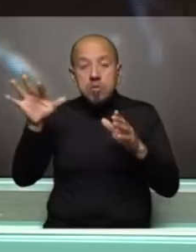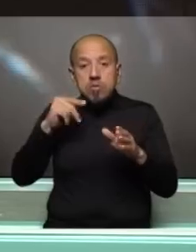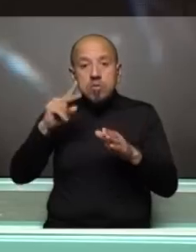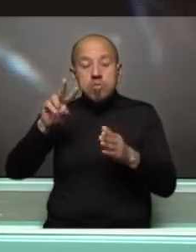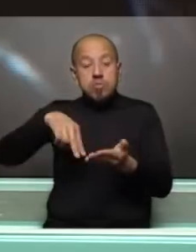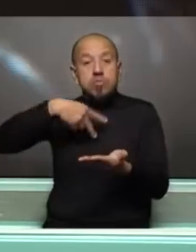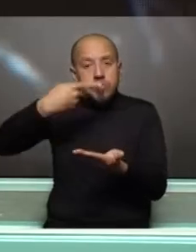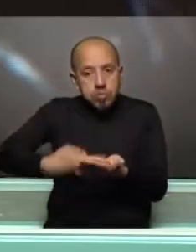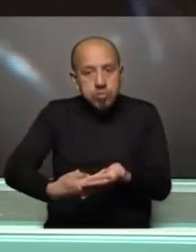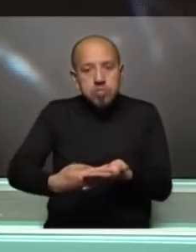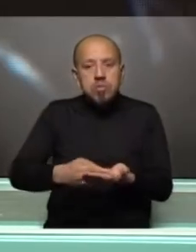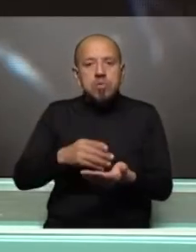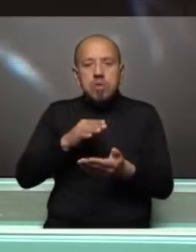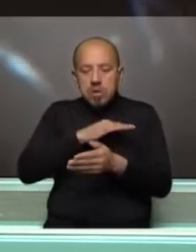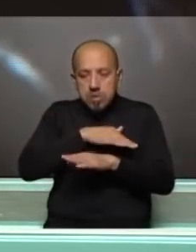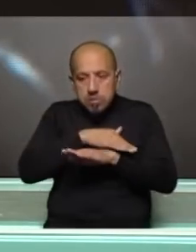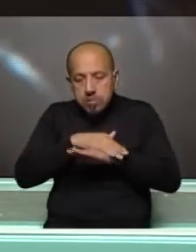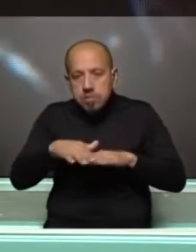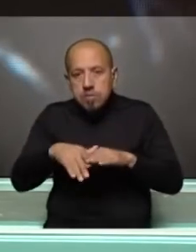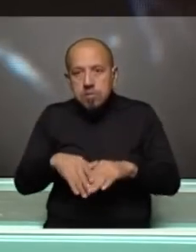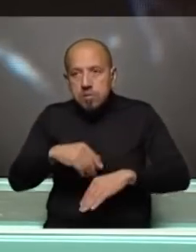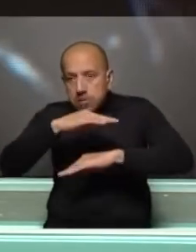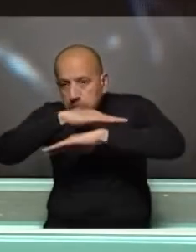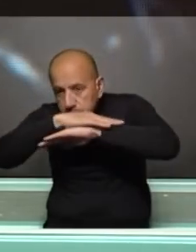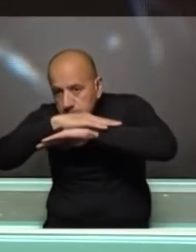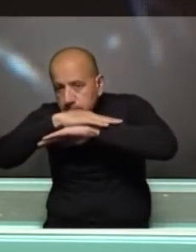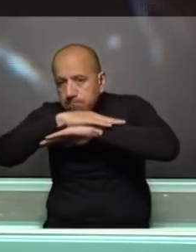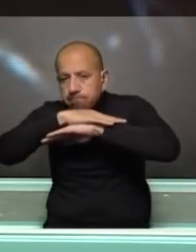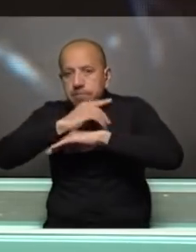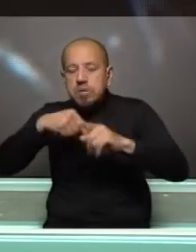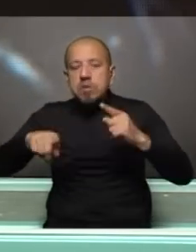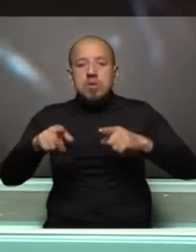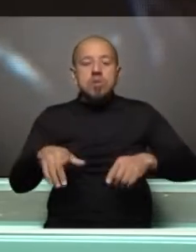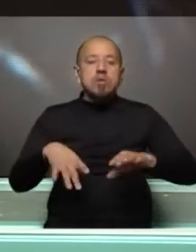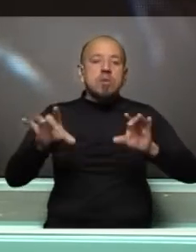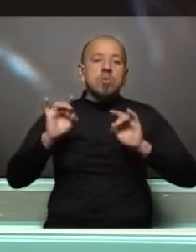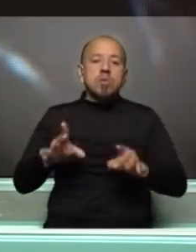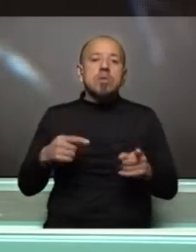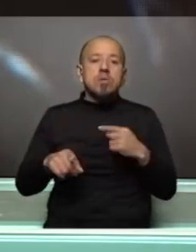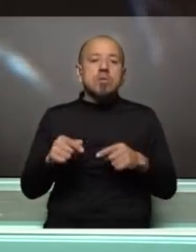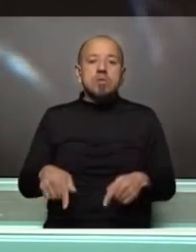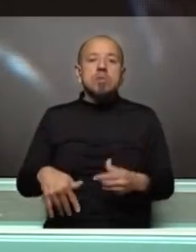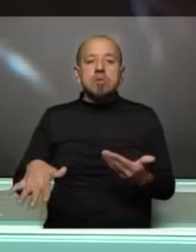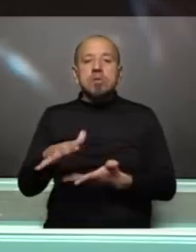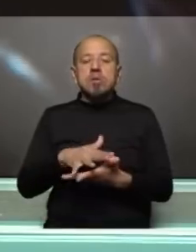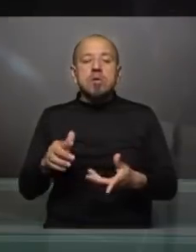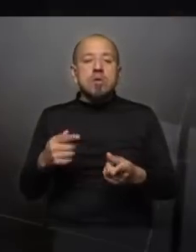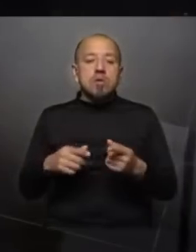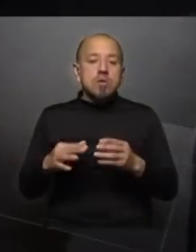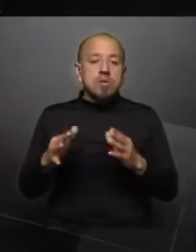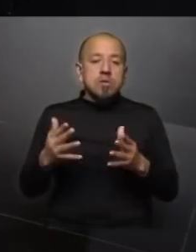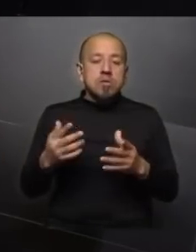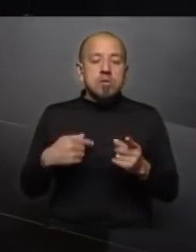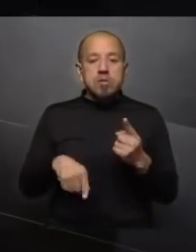niños lo que nosotros queremos que eso justamente se transforme en una cosa natural en los barrios no principalmente en la zona que eso